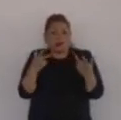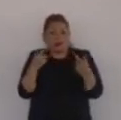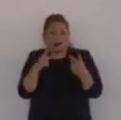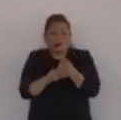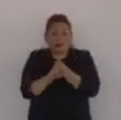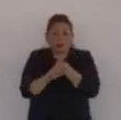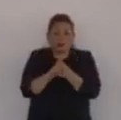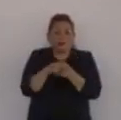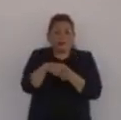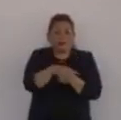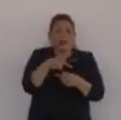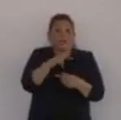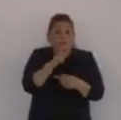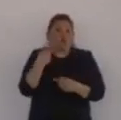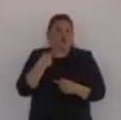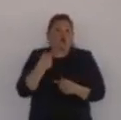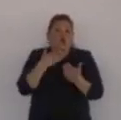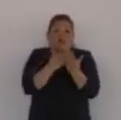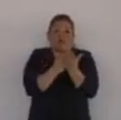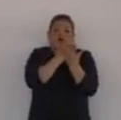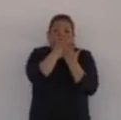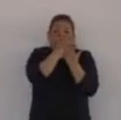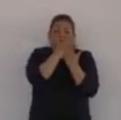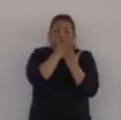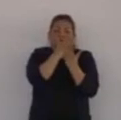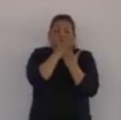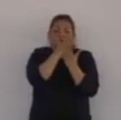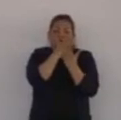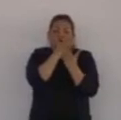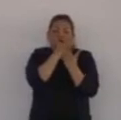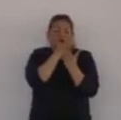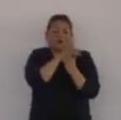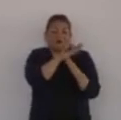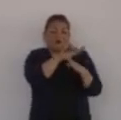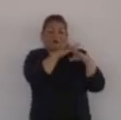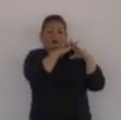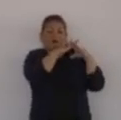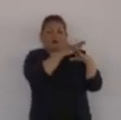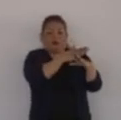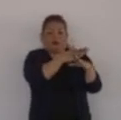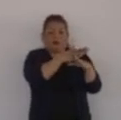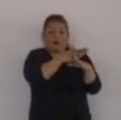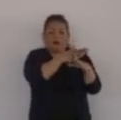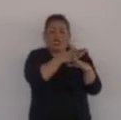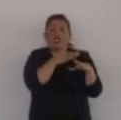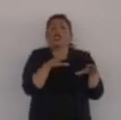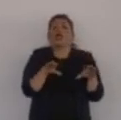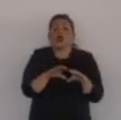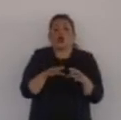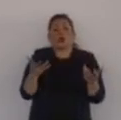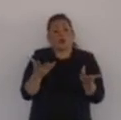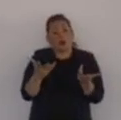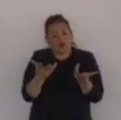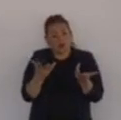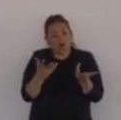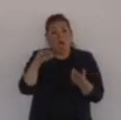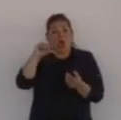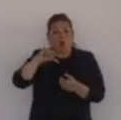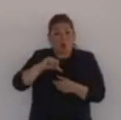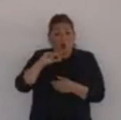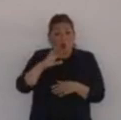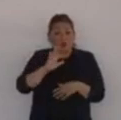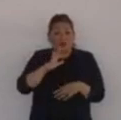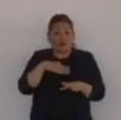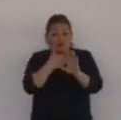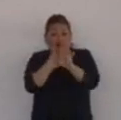política de cero incremento de aumento de impuestos. ¿Y cómo se ha podido hacer? Porque hoy se combate